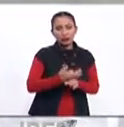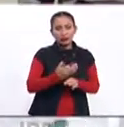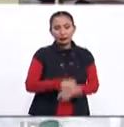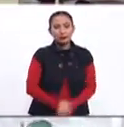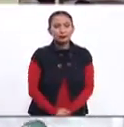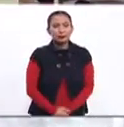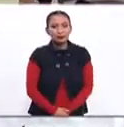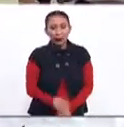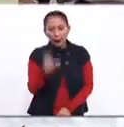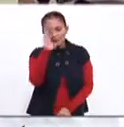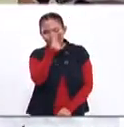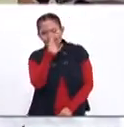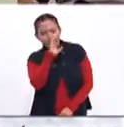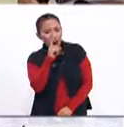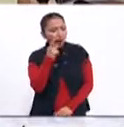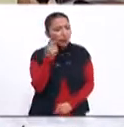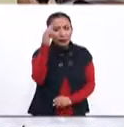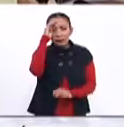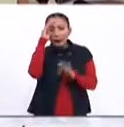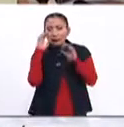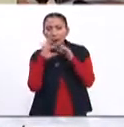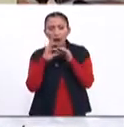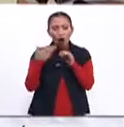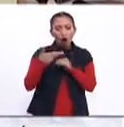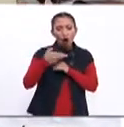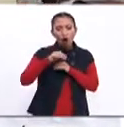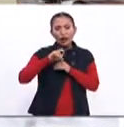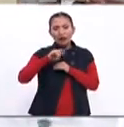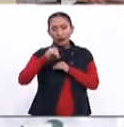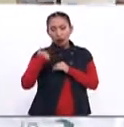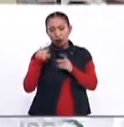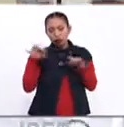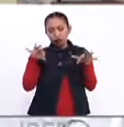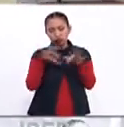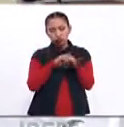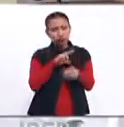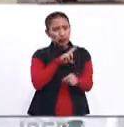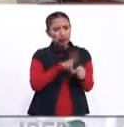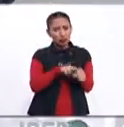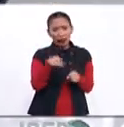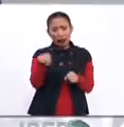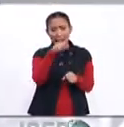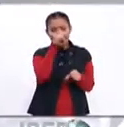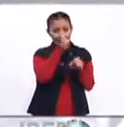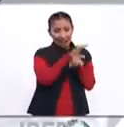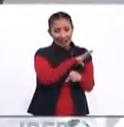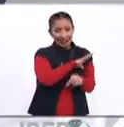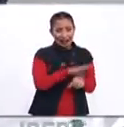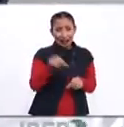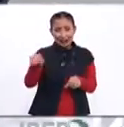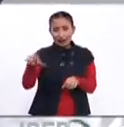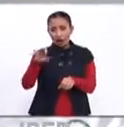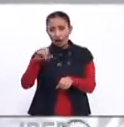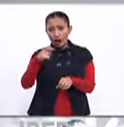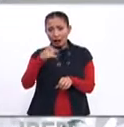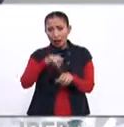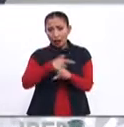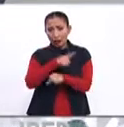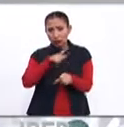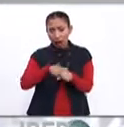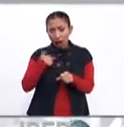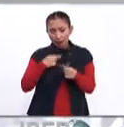nosotros. La curiosidad y el pensamiento holístico es la intersección natural donde la Secretaría General y el Colegio